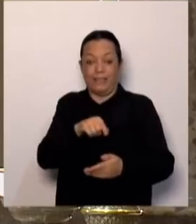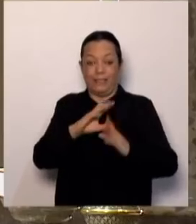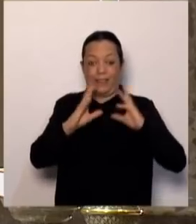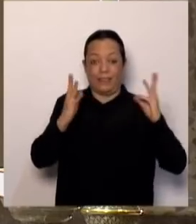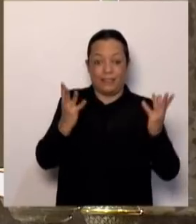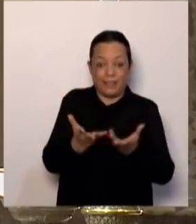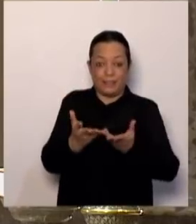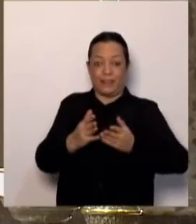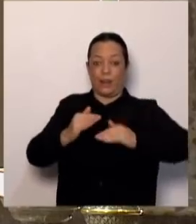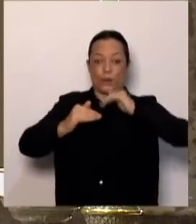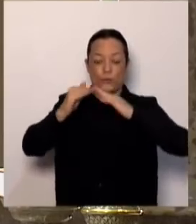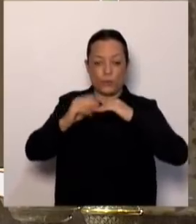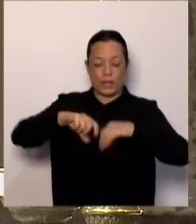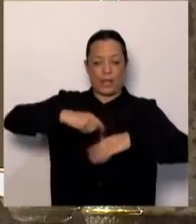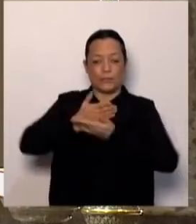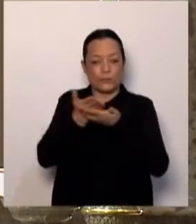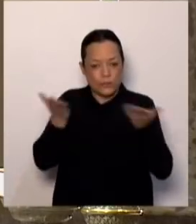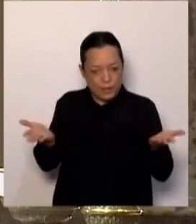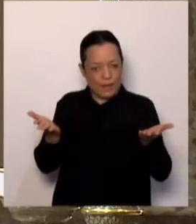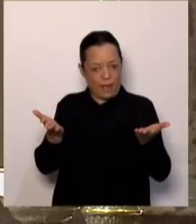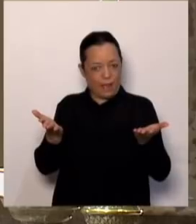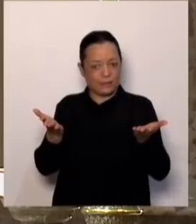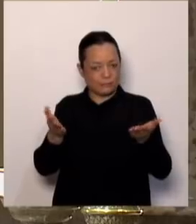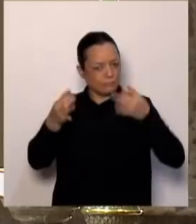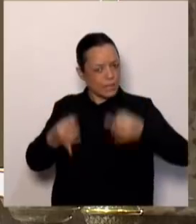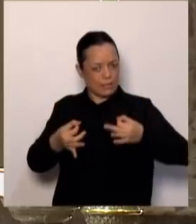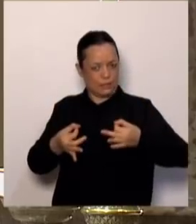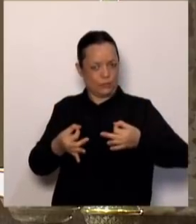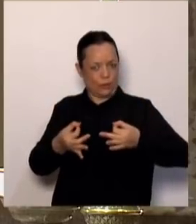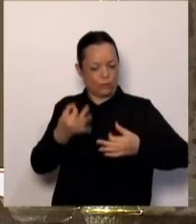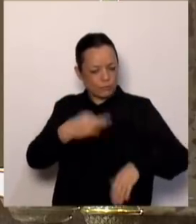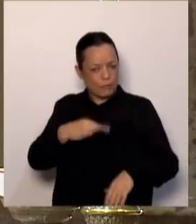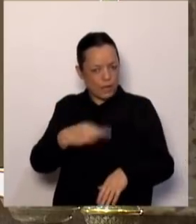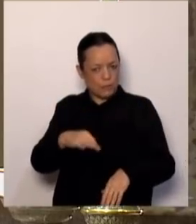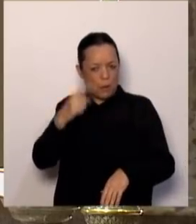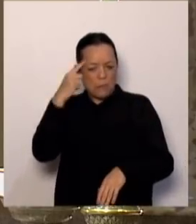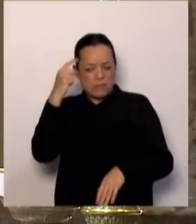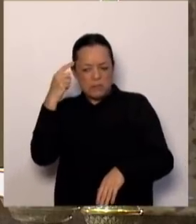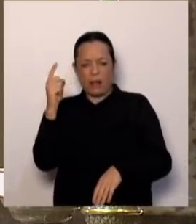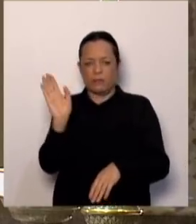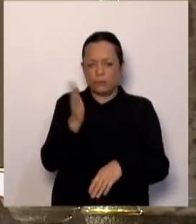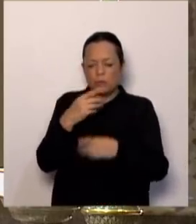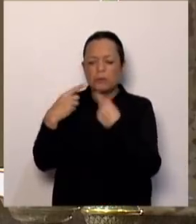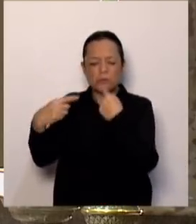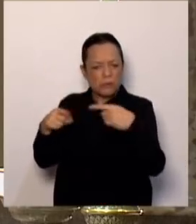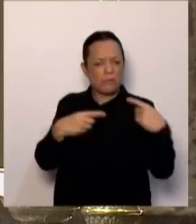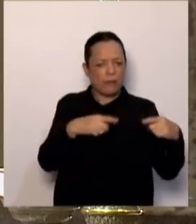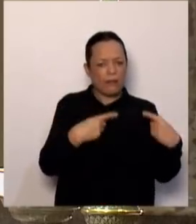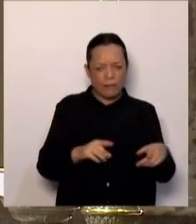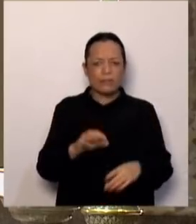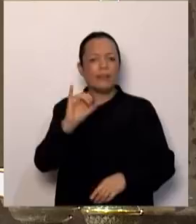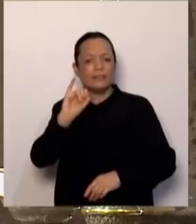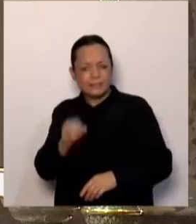de construir esta sociedad. Cada uno podrá tener la manera de pensar. Tenemos que ser tolerantes,